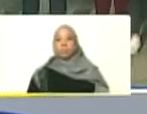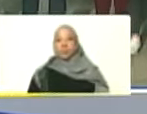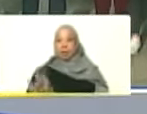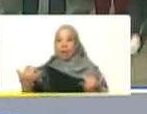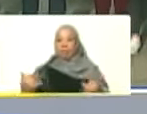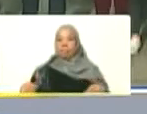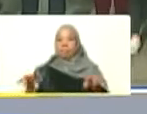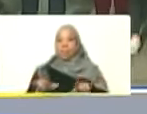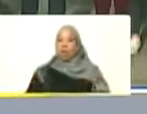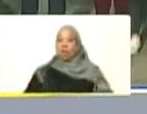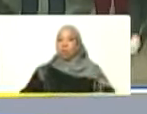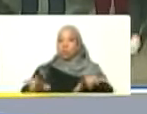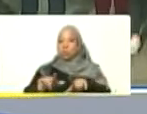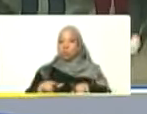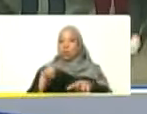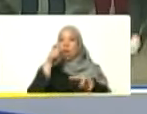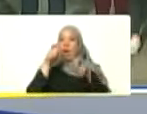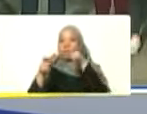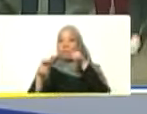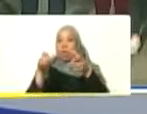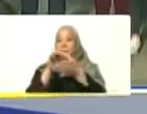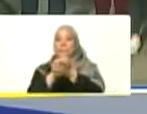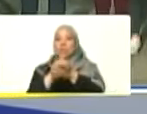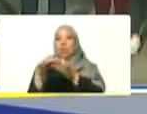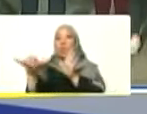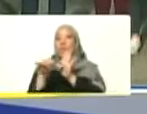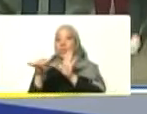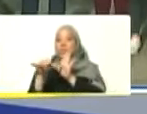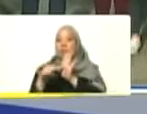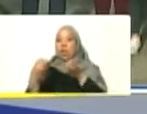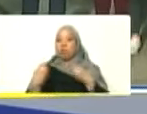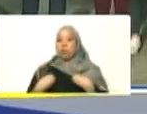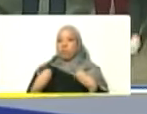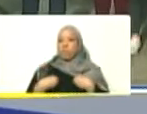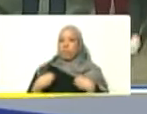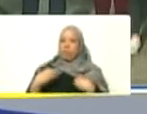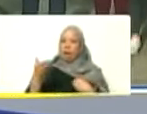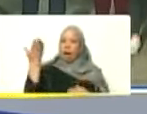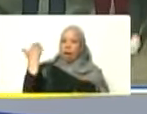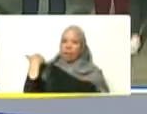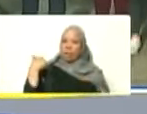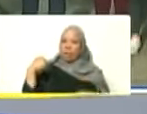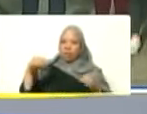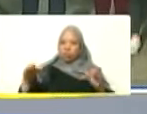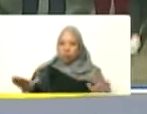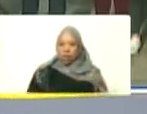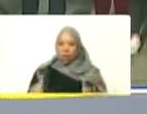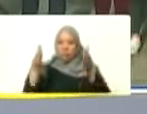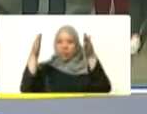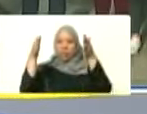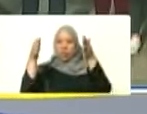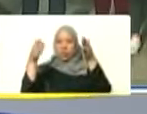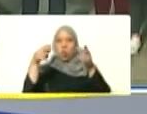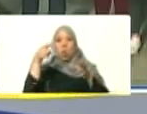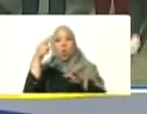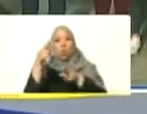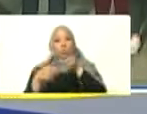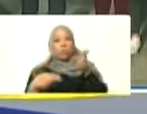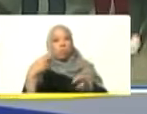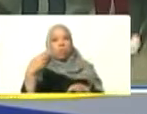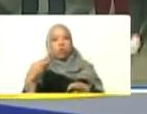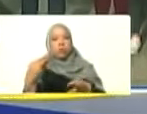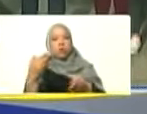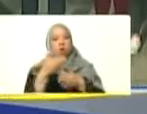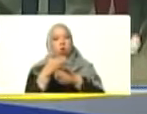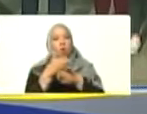y pasamos, había varios vecinos en el edificio donde yo vivía, en Fetransporte, abajo, estaban allí compartiendo,